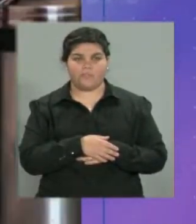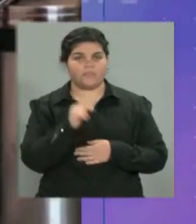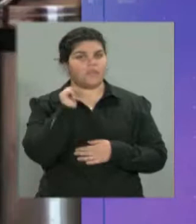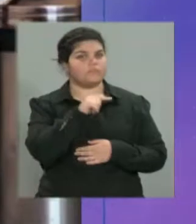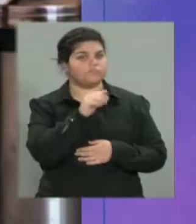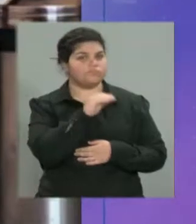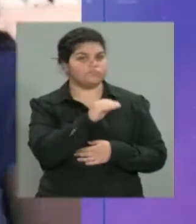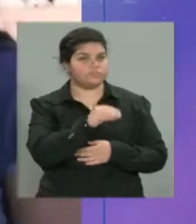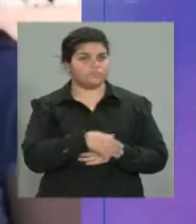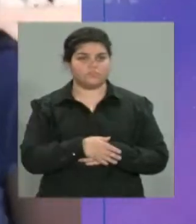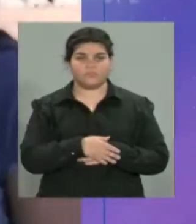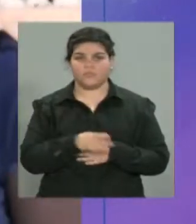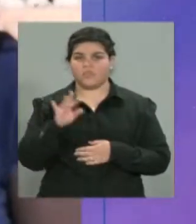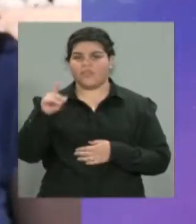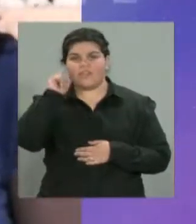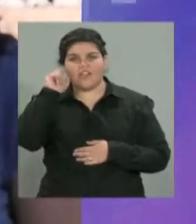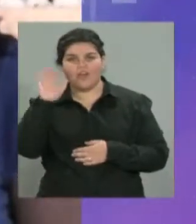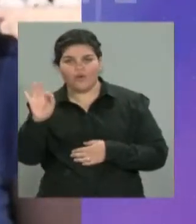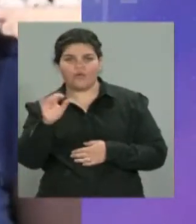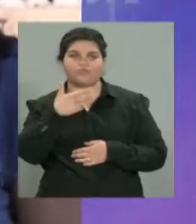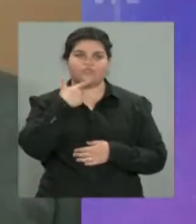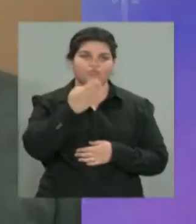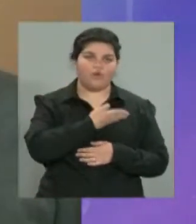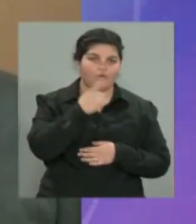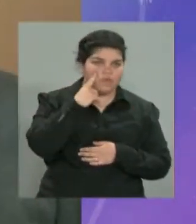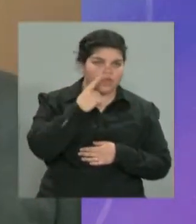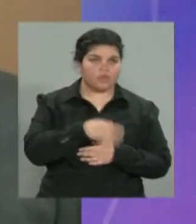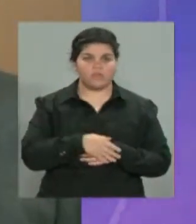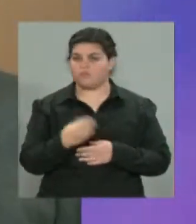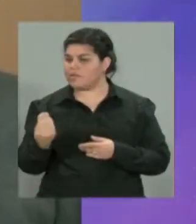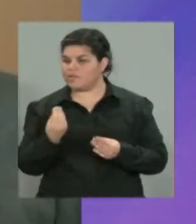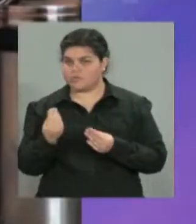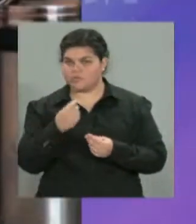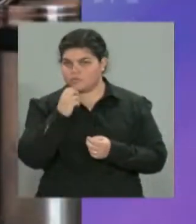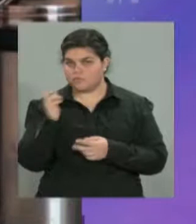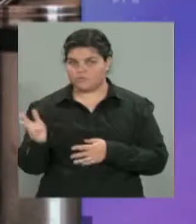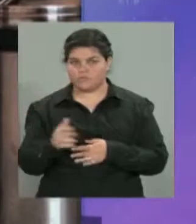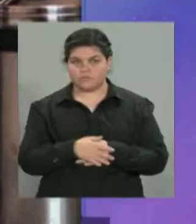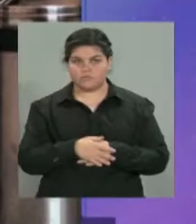Juli. Diego. Sofi. ¿Qué pasa?